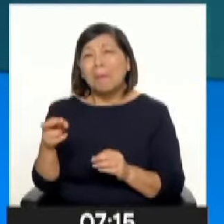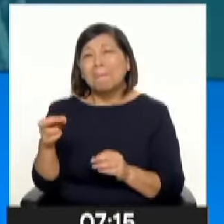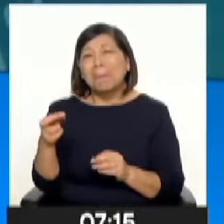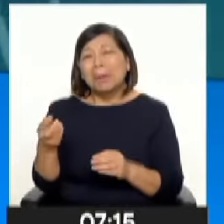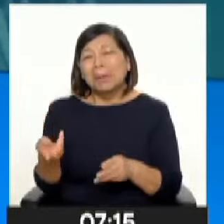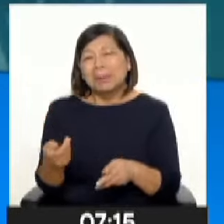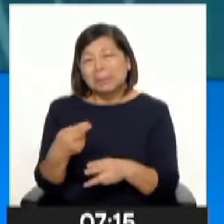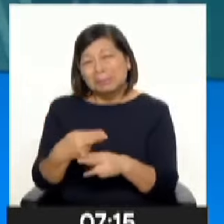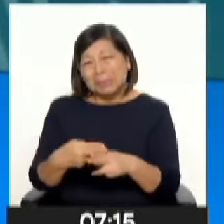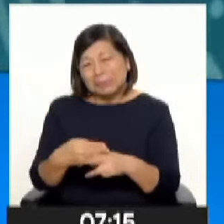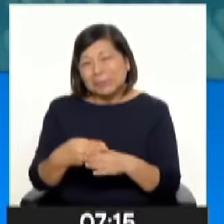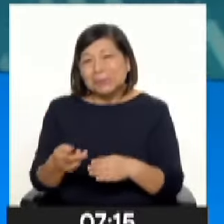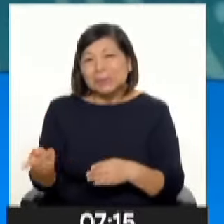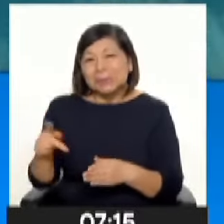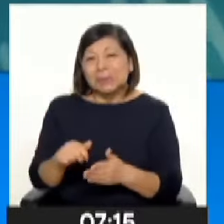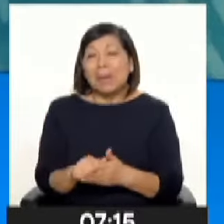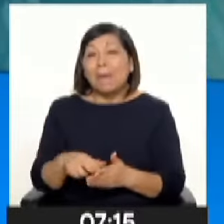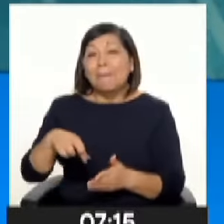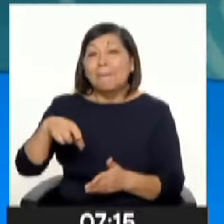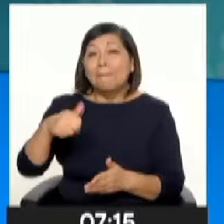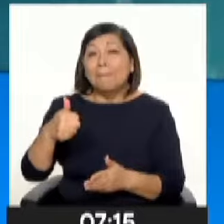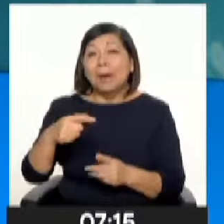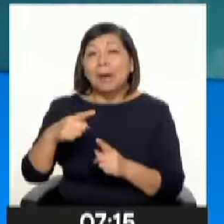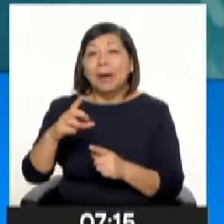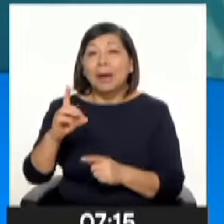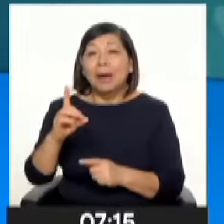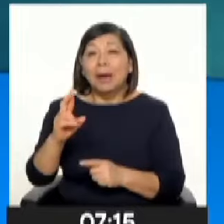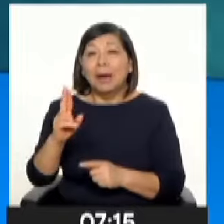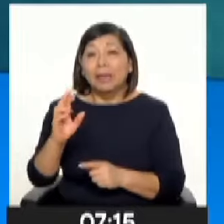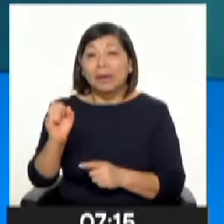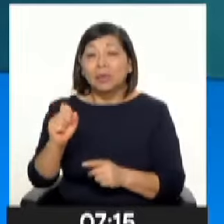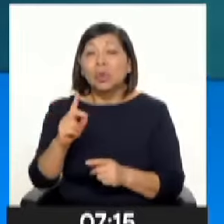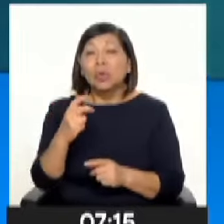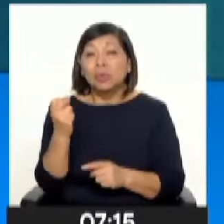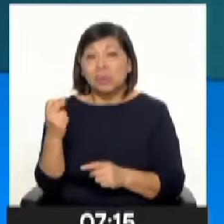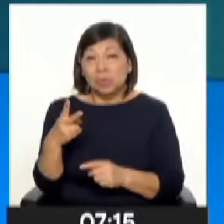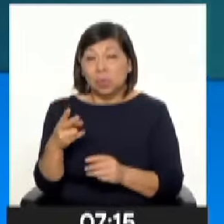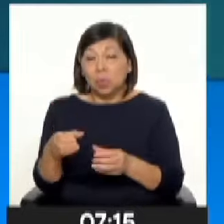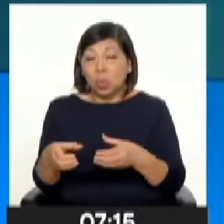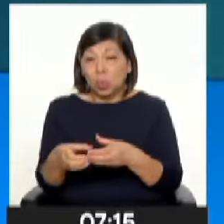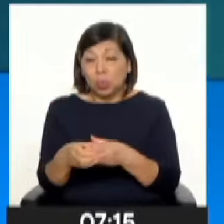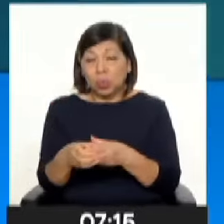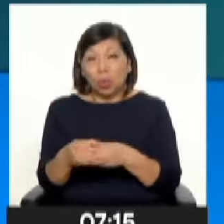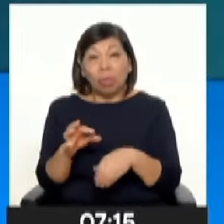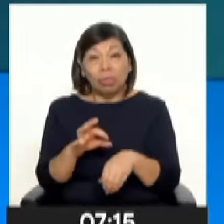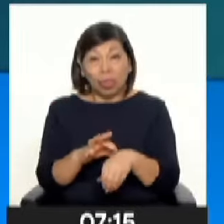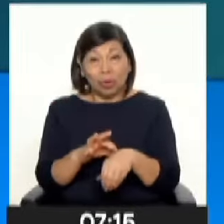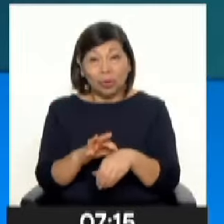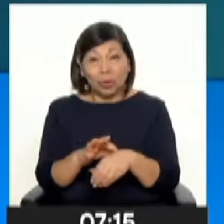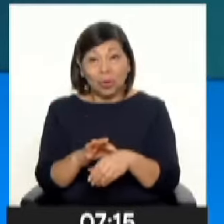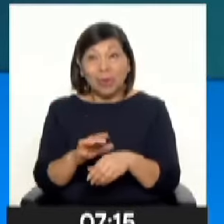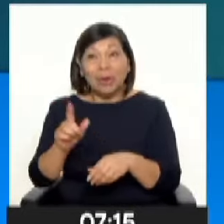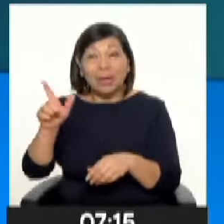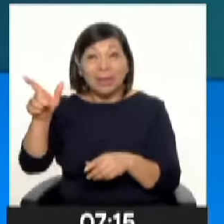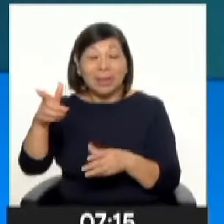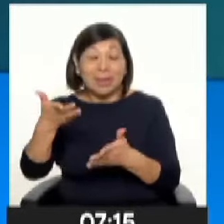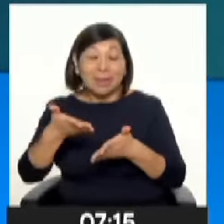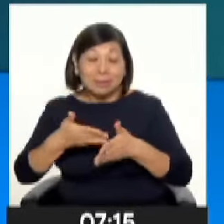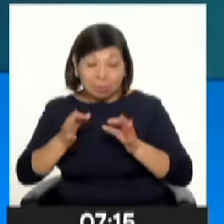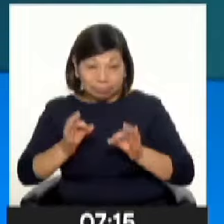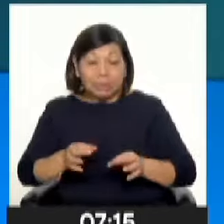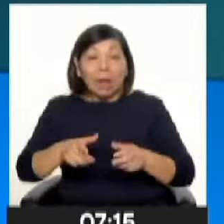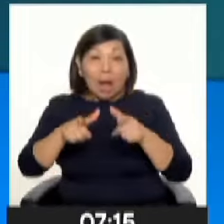en realidad ya se dispuso, según una segunda evaluación de la Junta Médica, luego de que ella fuera trasladada aquí a Lima,